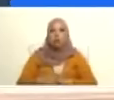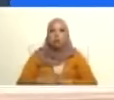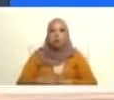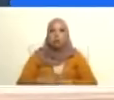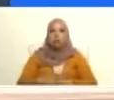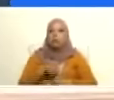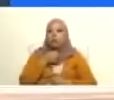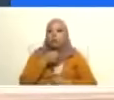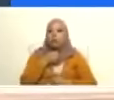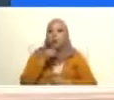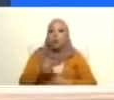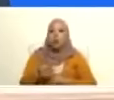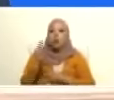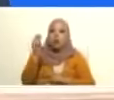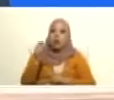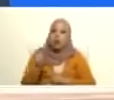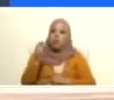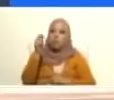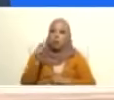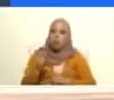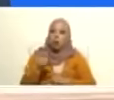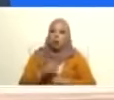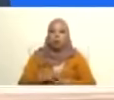Me gustaría que el diputado